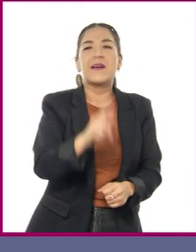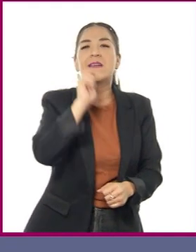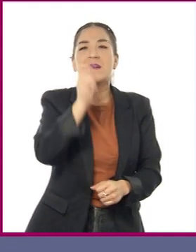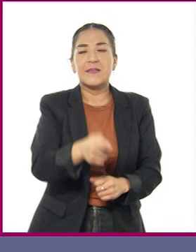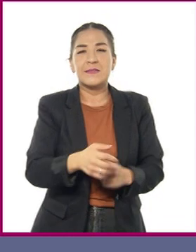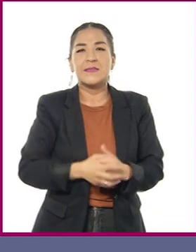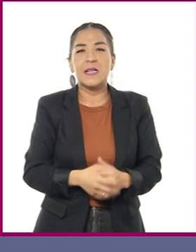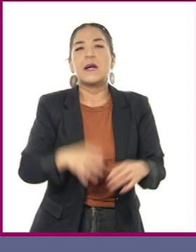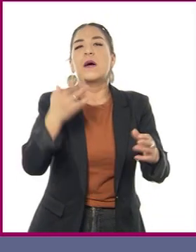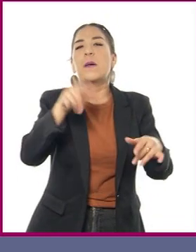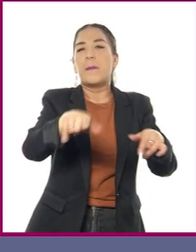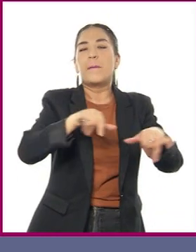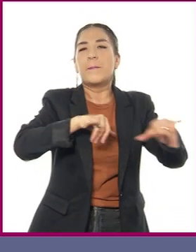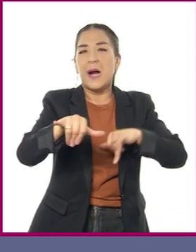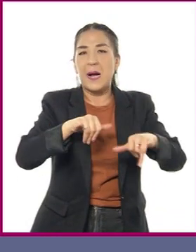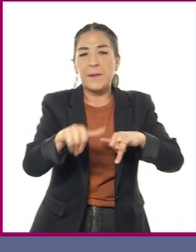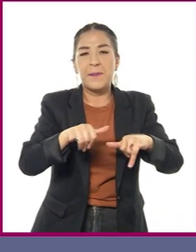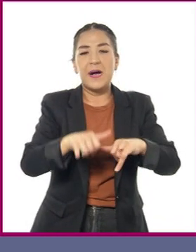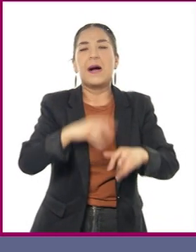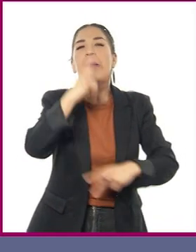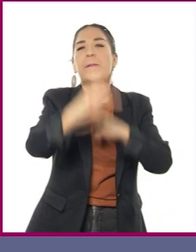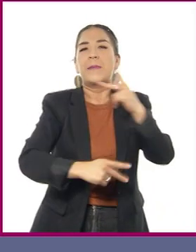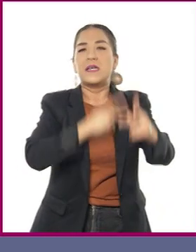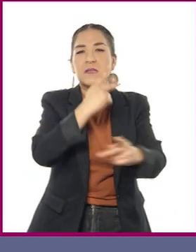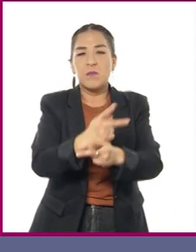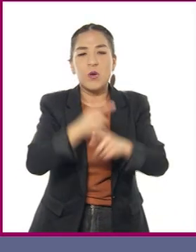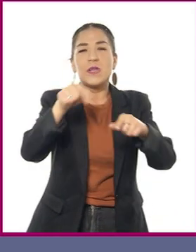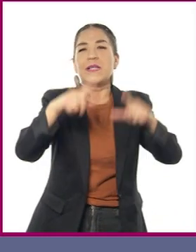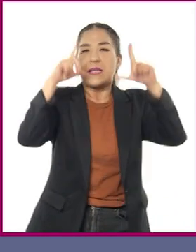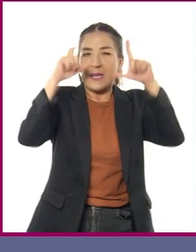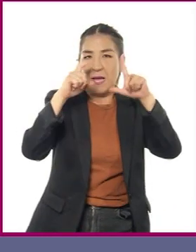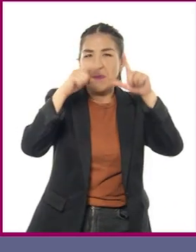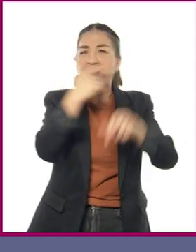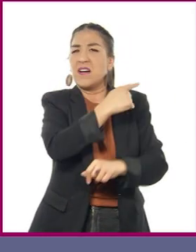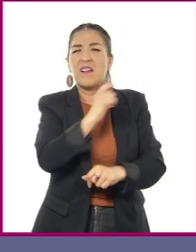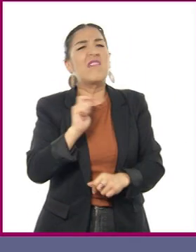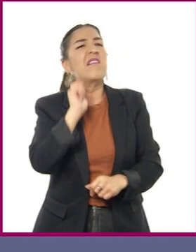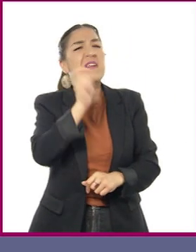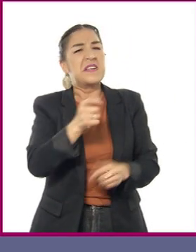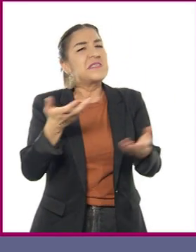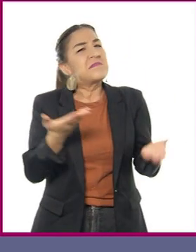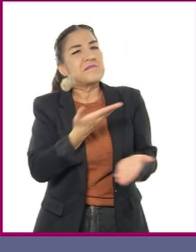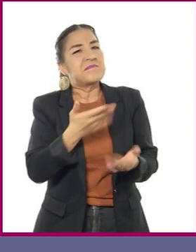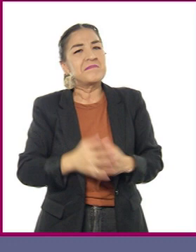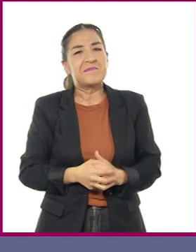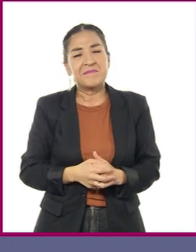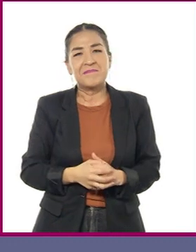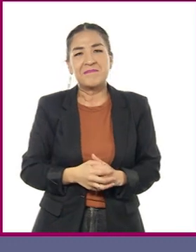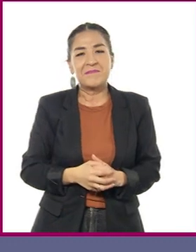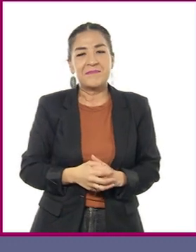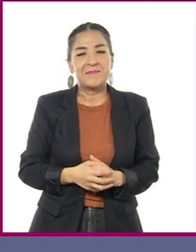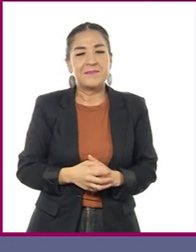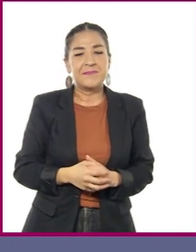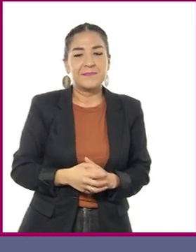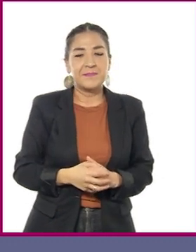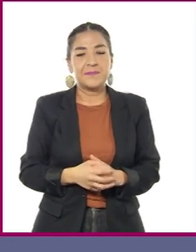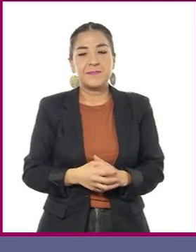con un mapa, un pasaporte y una cámara. ¿A qué crees que hace referencia, Nadia?